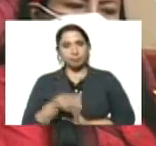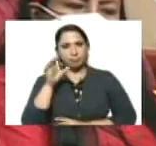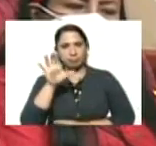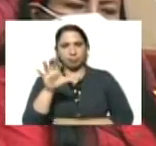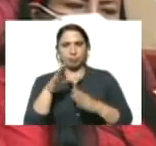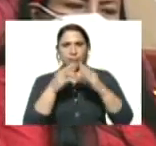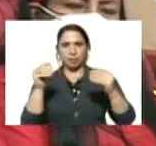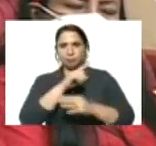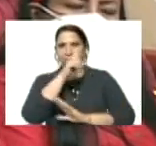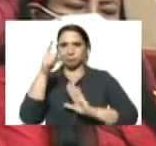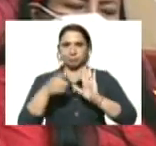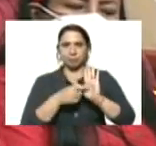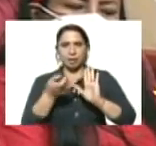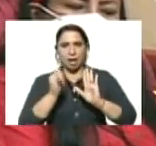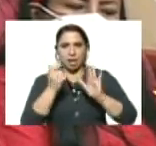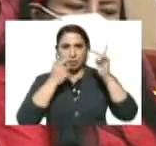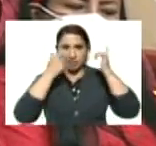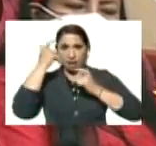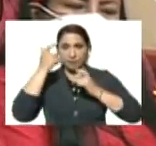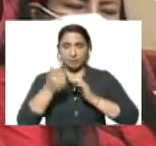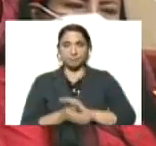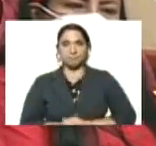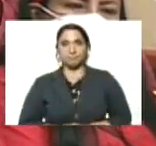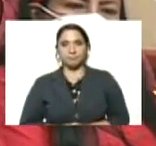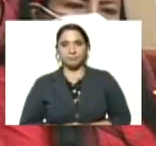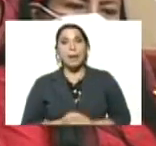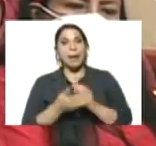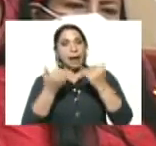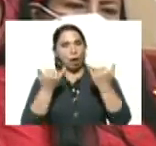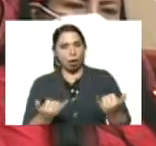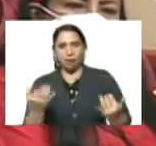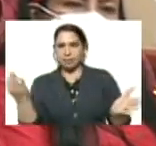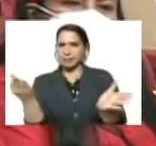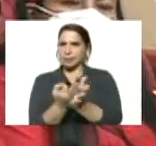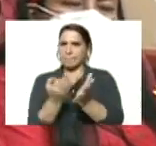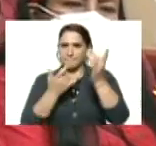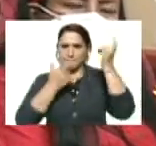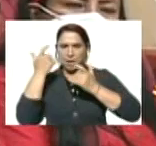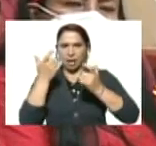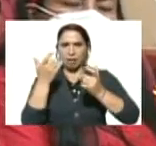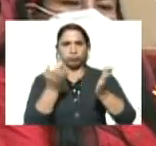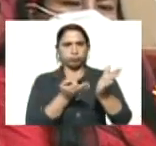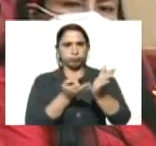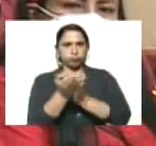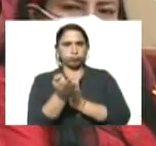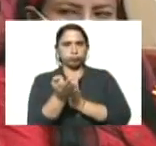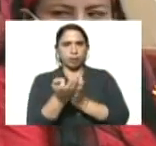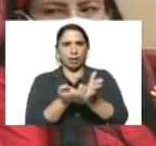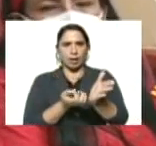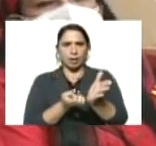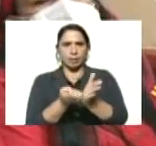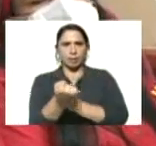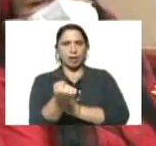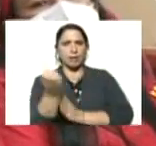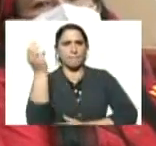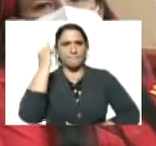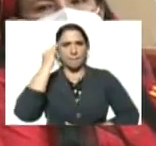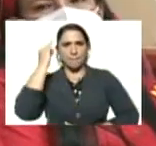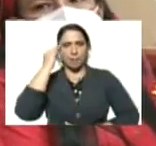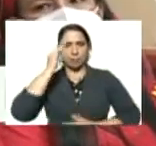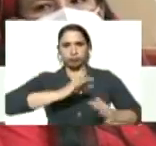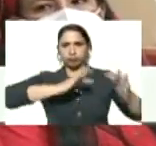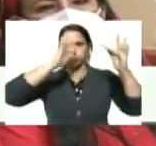toda, ahí está Hugo Chávez. Por ahora y para siempre, comandante, lealtad eterna a tu memoria y a tu